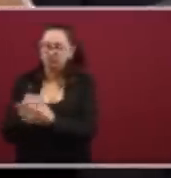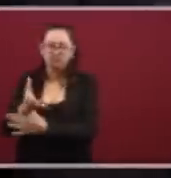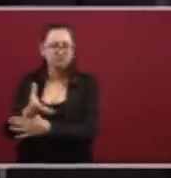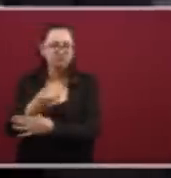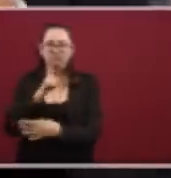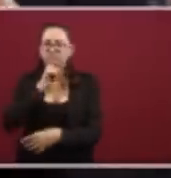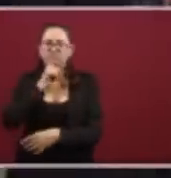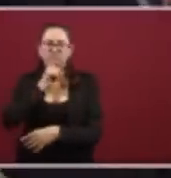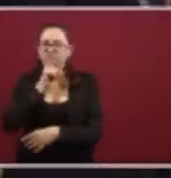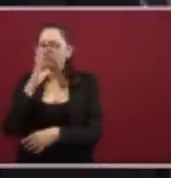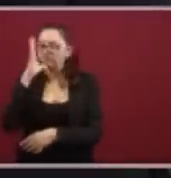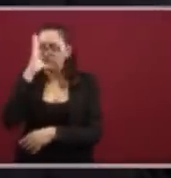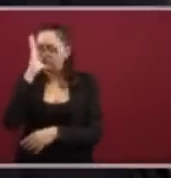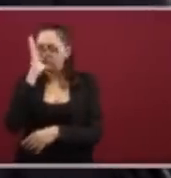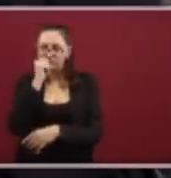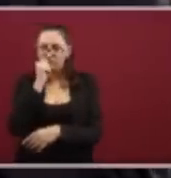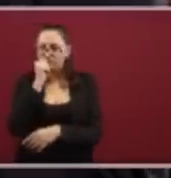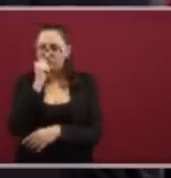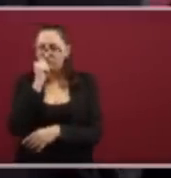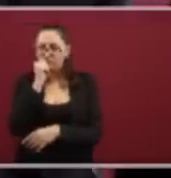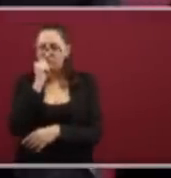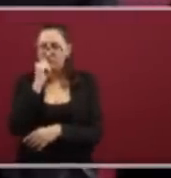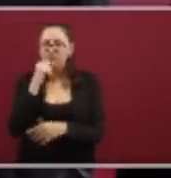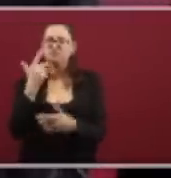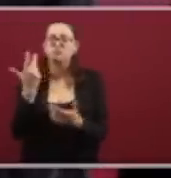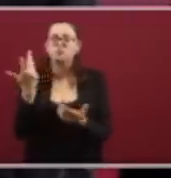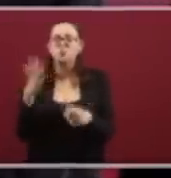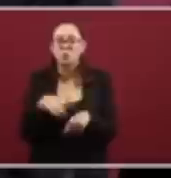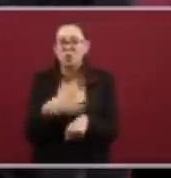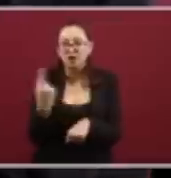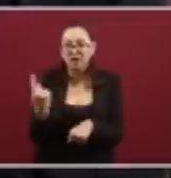a estos trescientos mil elementos para